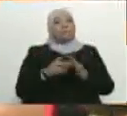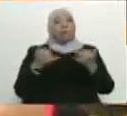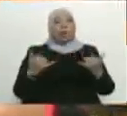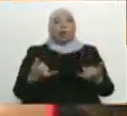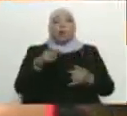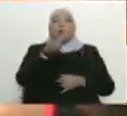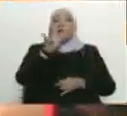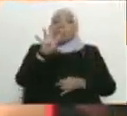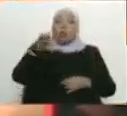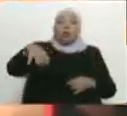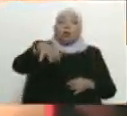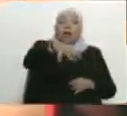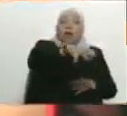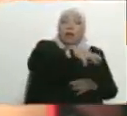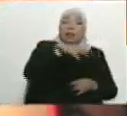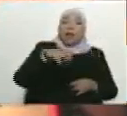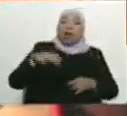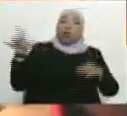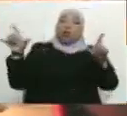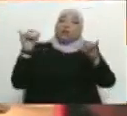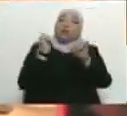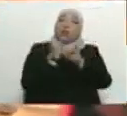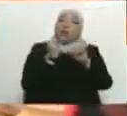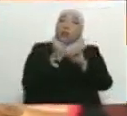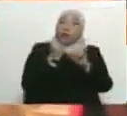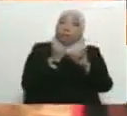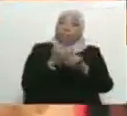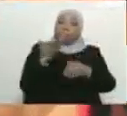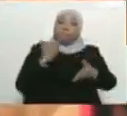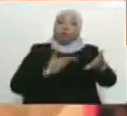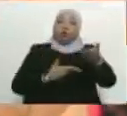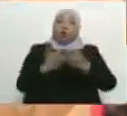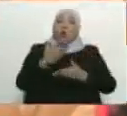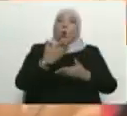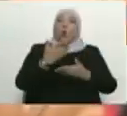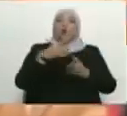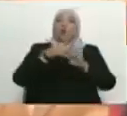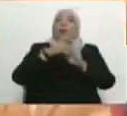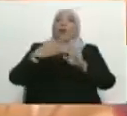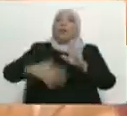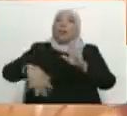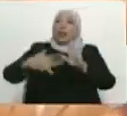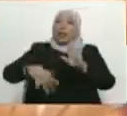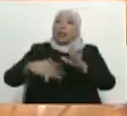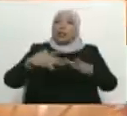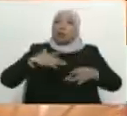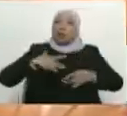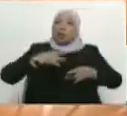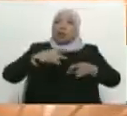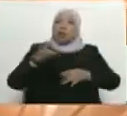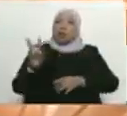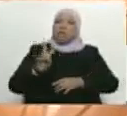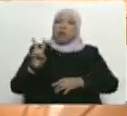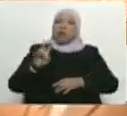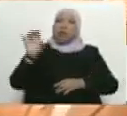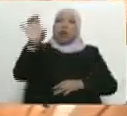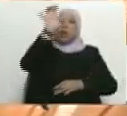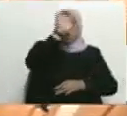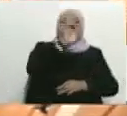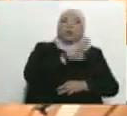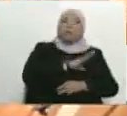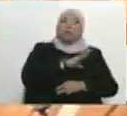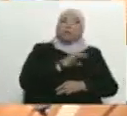los 24 estados del país sobre la Ley de Protección de Activos y Derechos e Intereses de la República en el Extranjero, ¿no? Esta es una